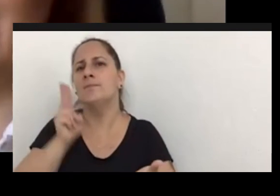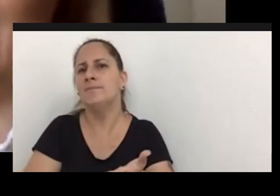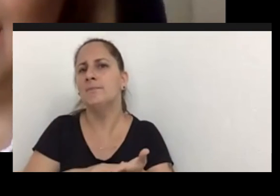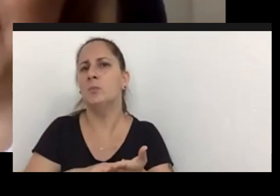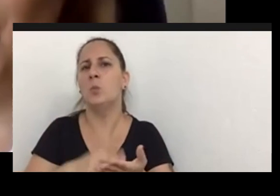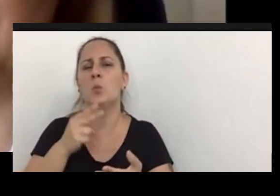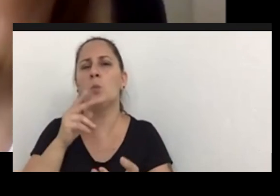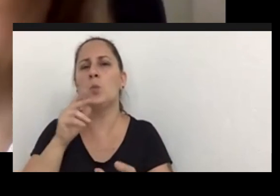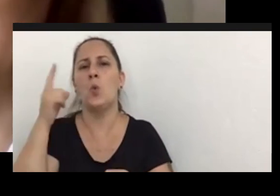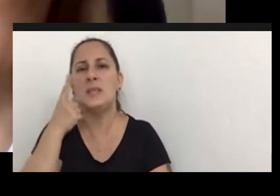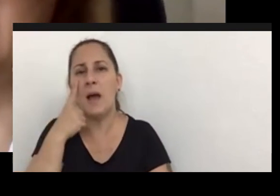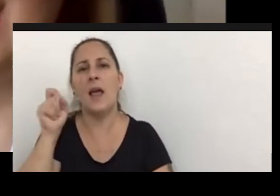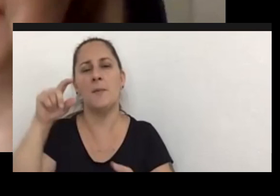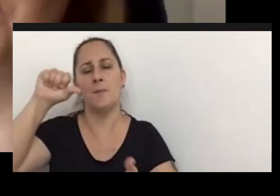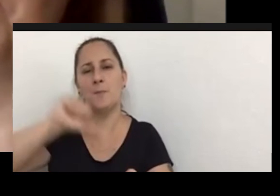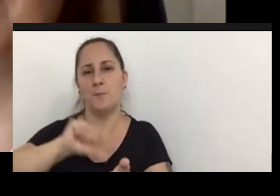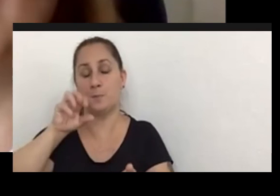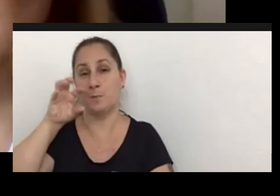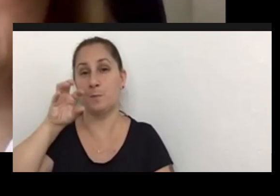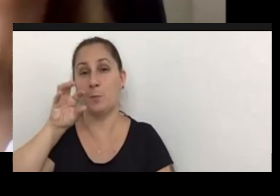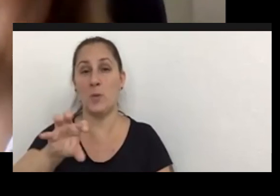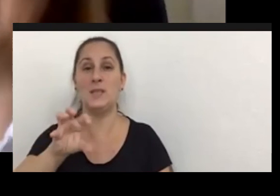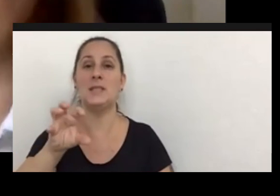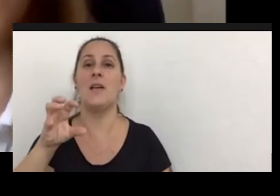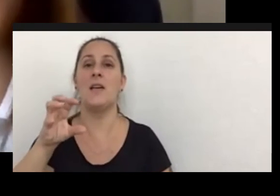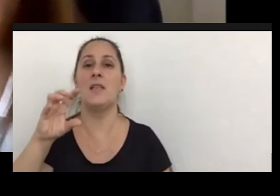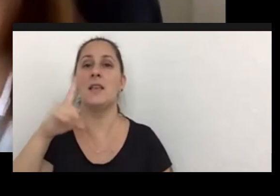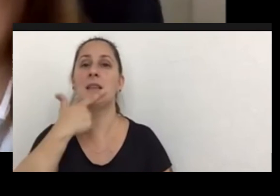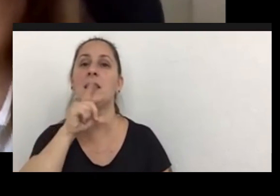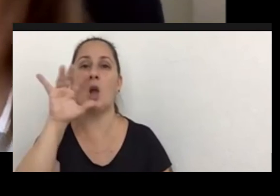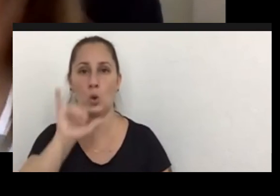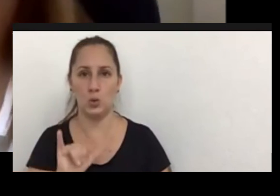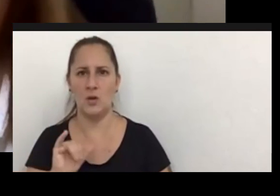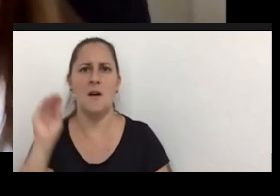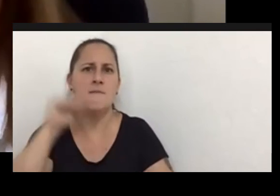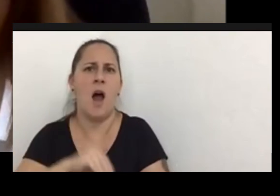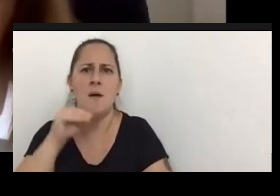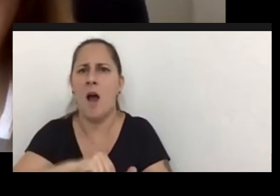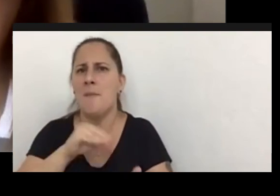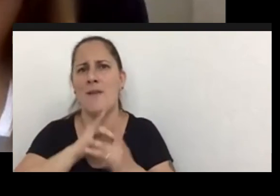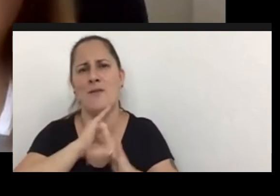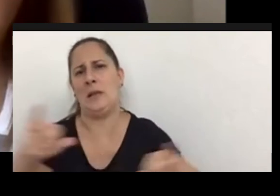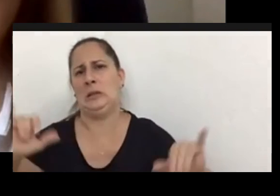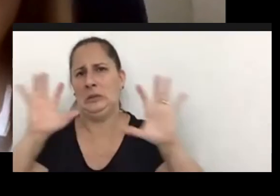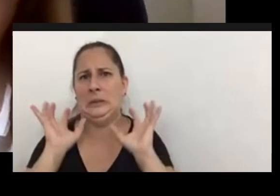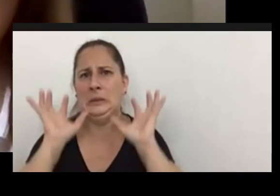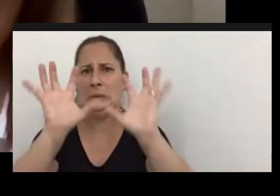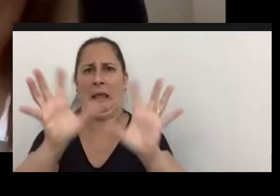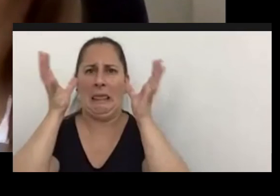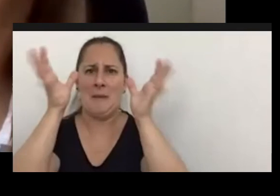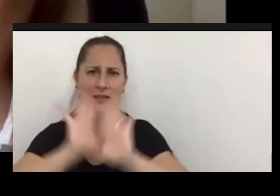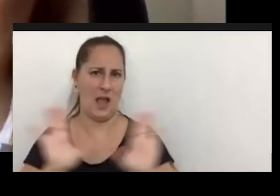era tanta la información que no quise atormentarlos con tanta info, me parecieron que eran los